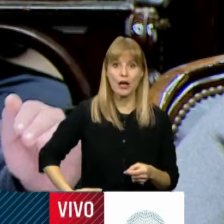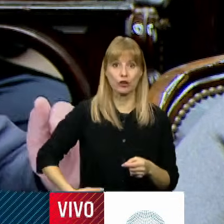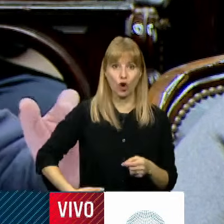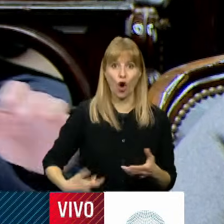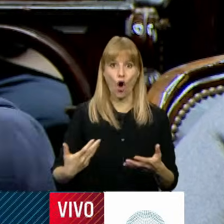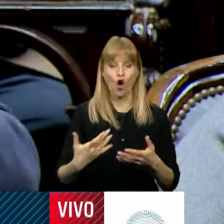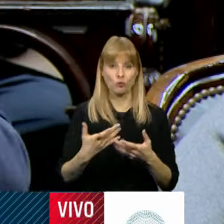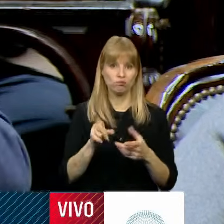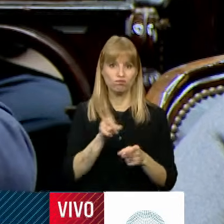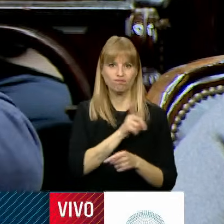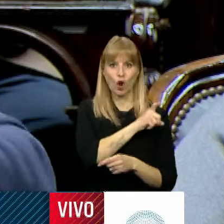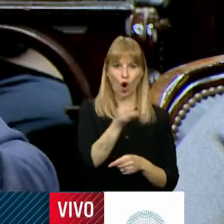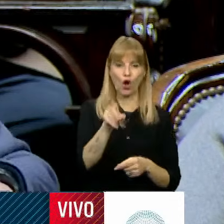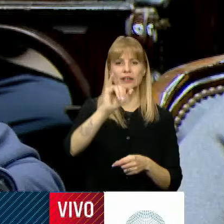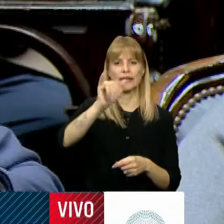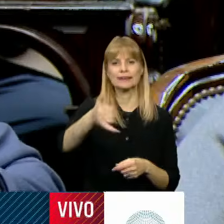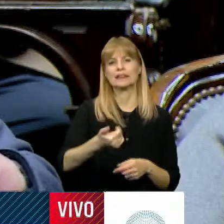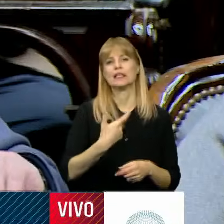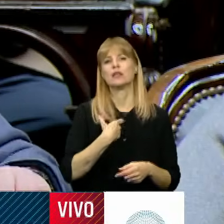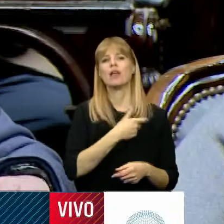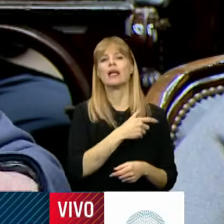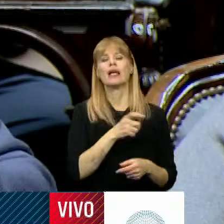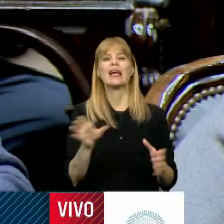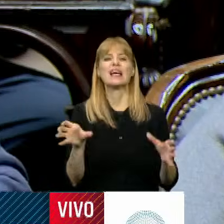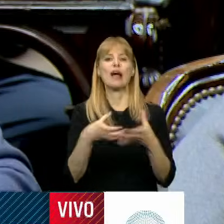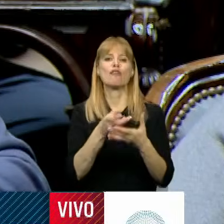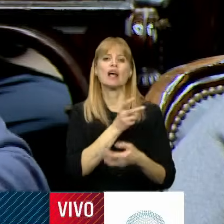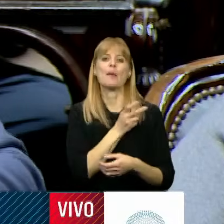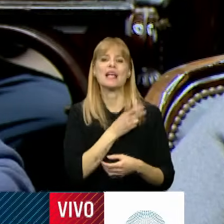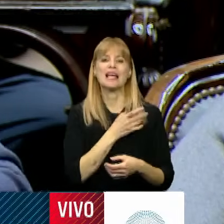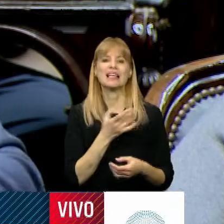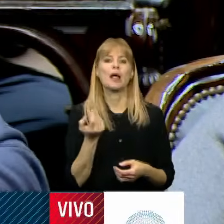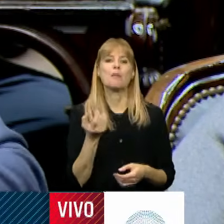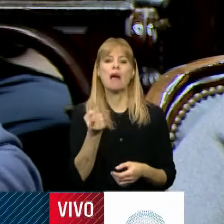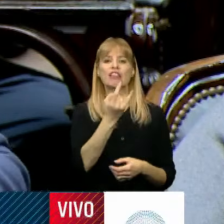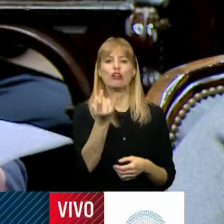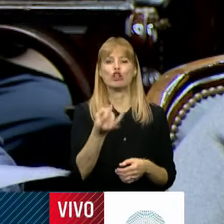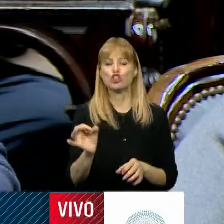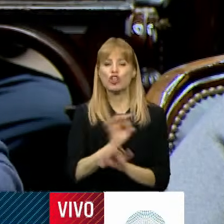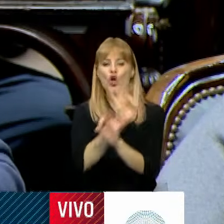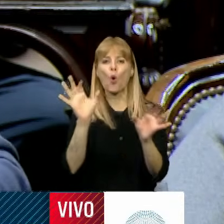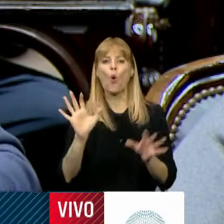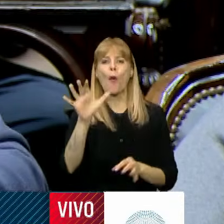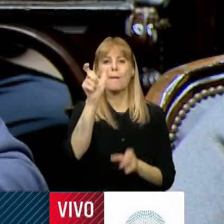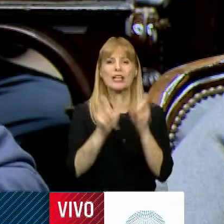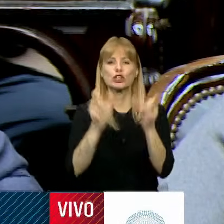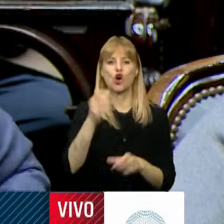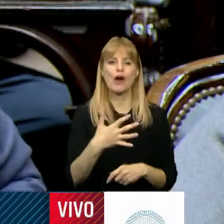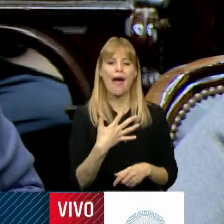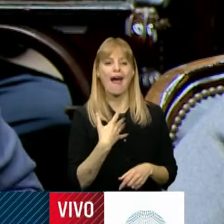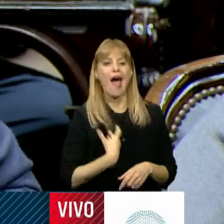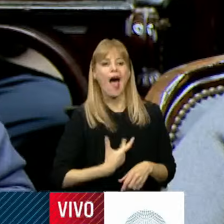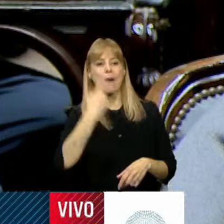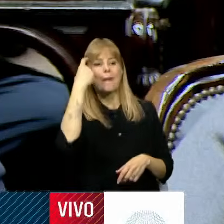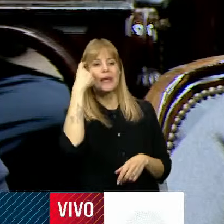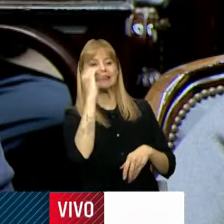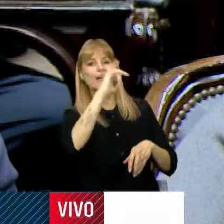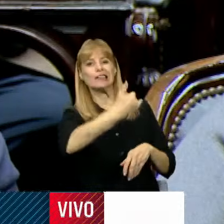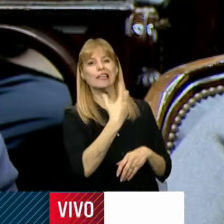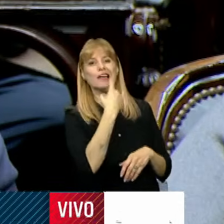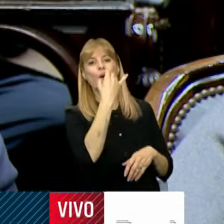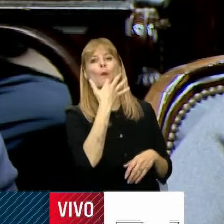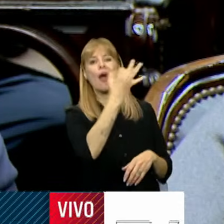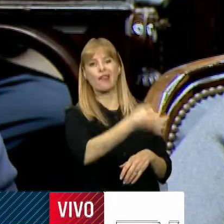jefe de gabinete que no le cree ya más absolutamente nadie, sino que se encadena con otra crisis, porque tenemos una